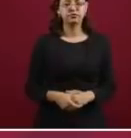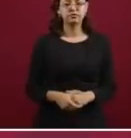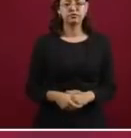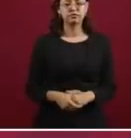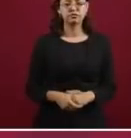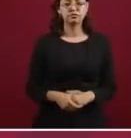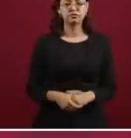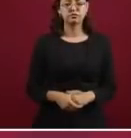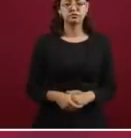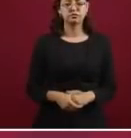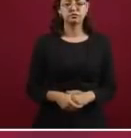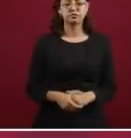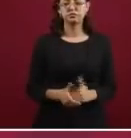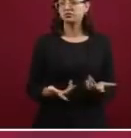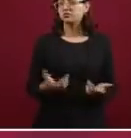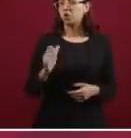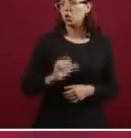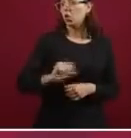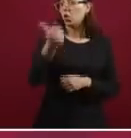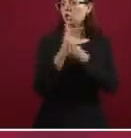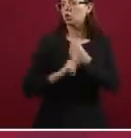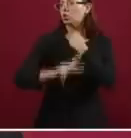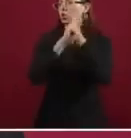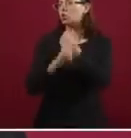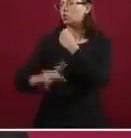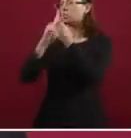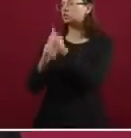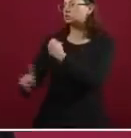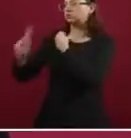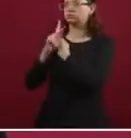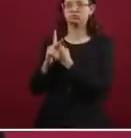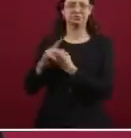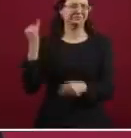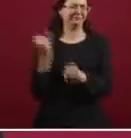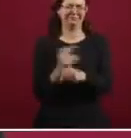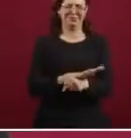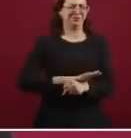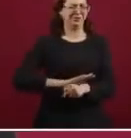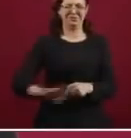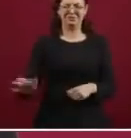en cualquier país del mundo sería un escándalo